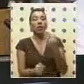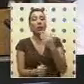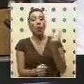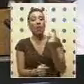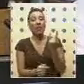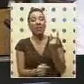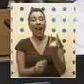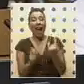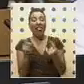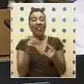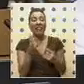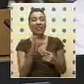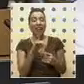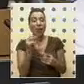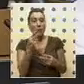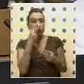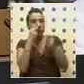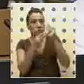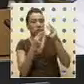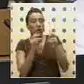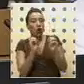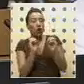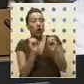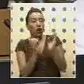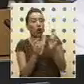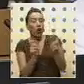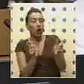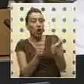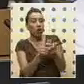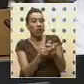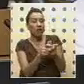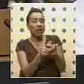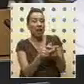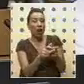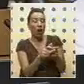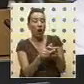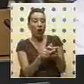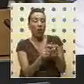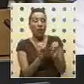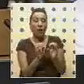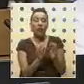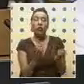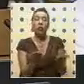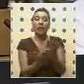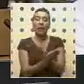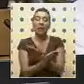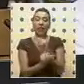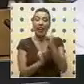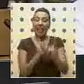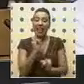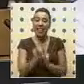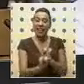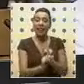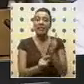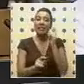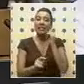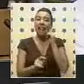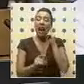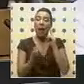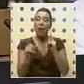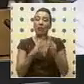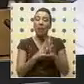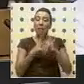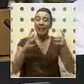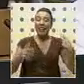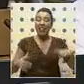Andrés Bello, están en la mirada del Consejo Nacional de Educación por traspasos a la Internacional Loret, que dicho sea de paso, se transa en la bolsa más